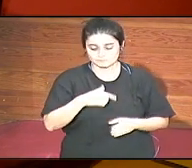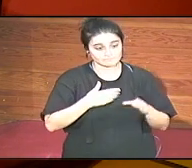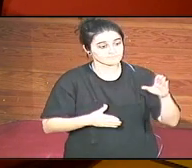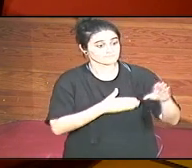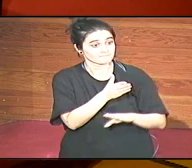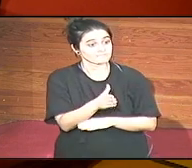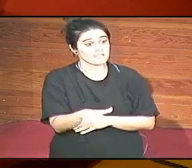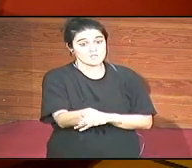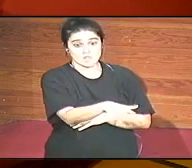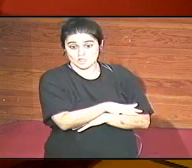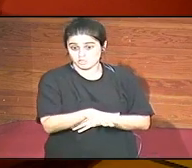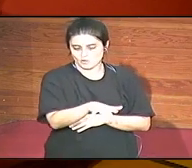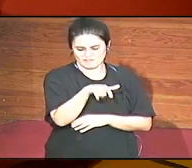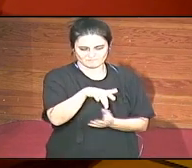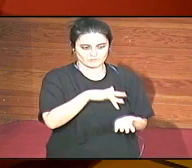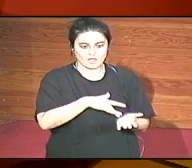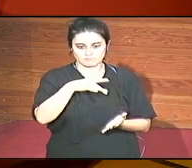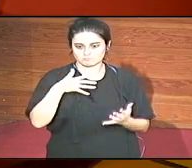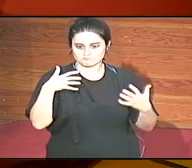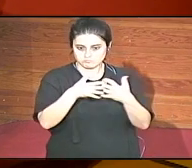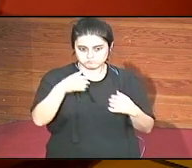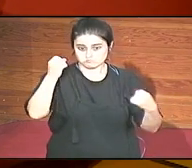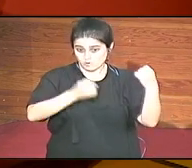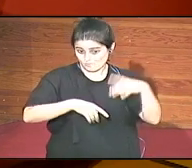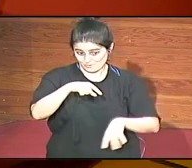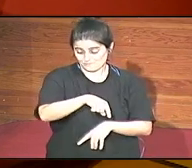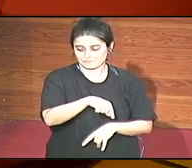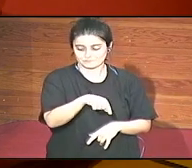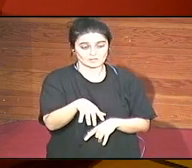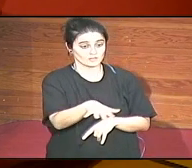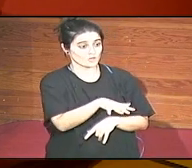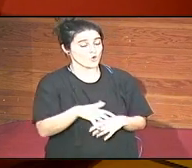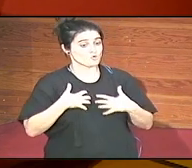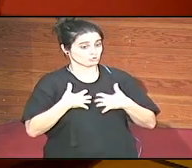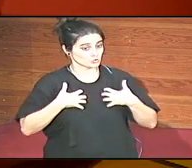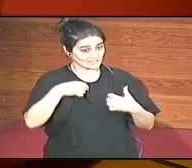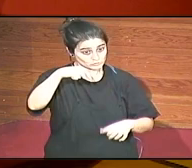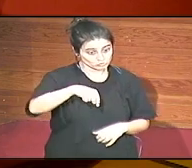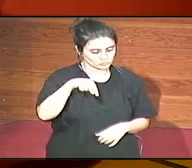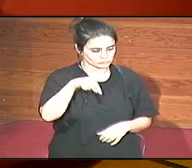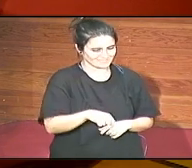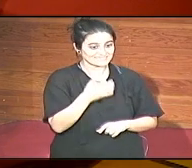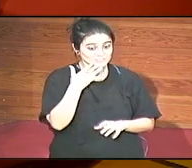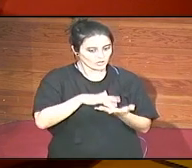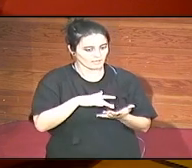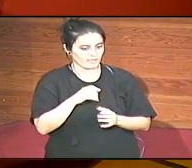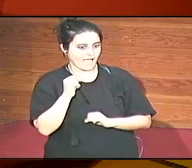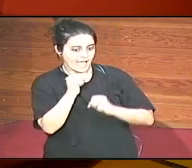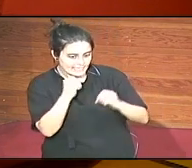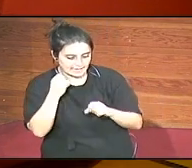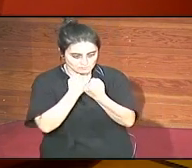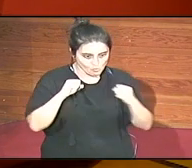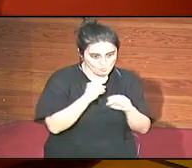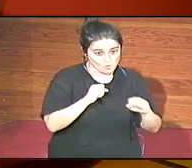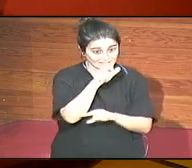donde habían habido ataques y normalmente en swan del sur cuando hay ataques la gente que tiene un poco de dinero se va hasta